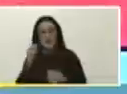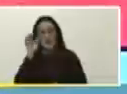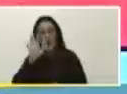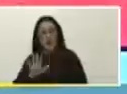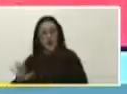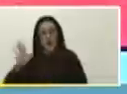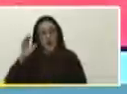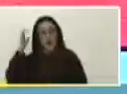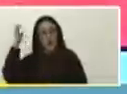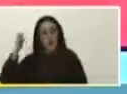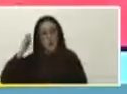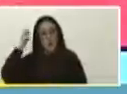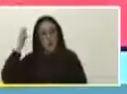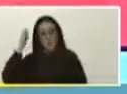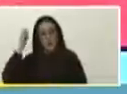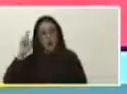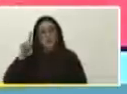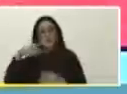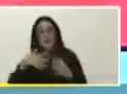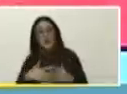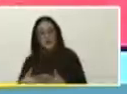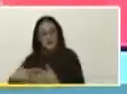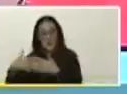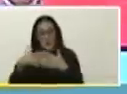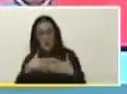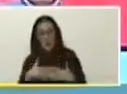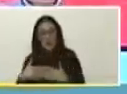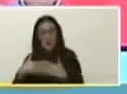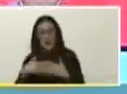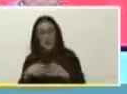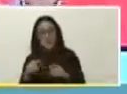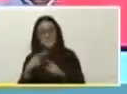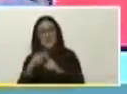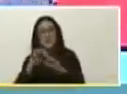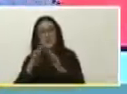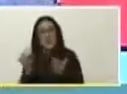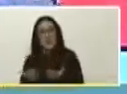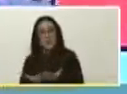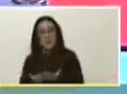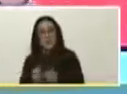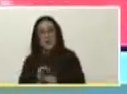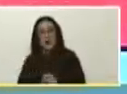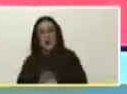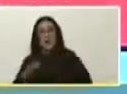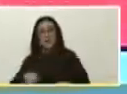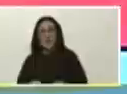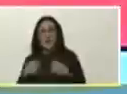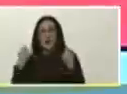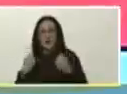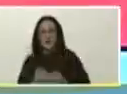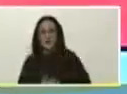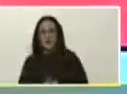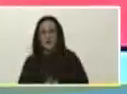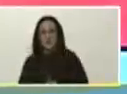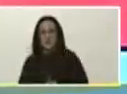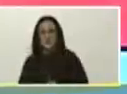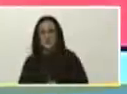Europa, a los Estados Unidos de Norteamérica y al mundo. Un grave daño le han hecho.